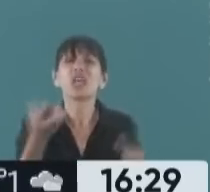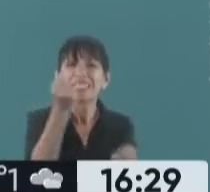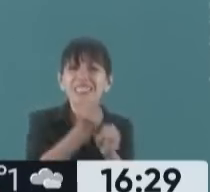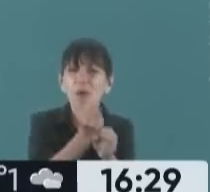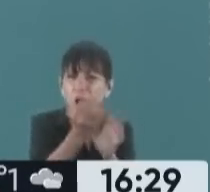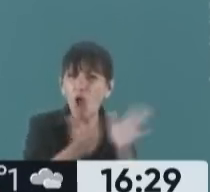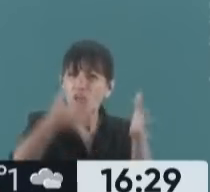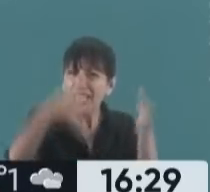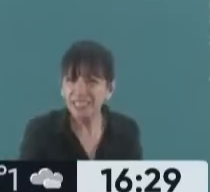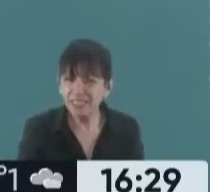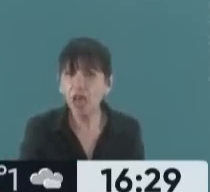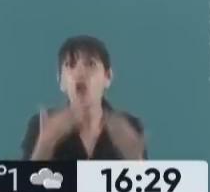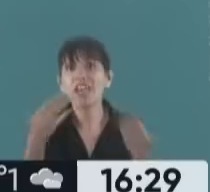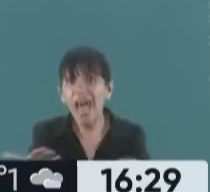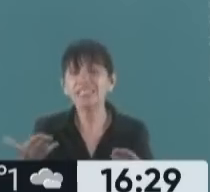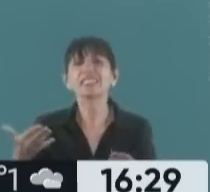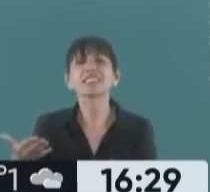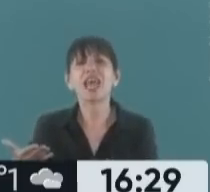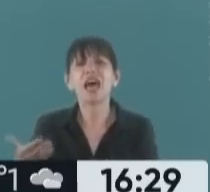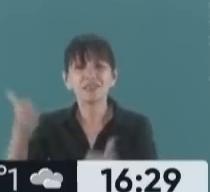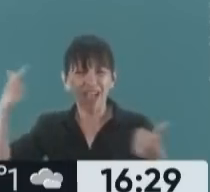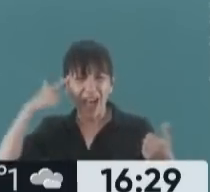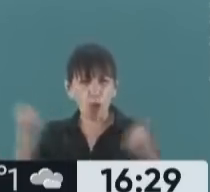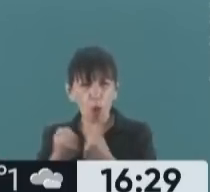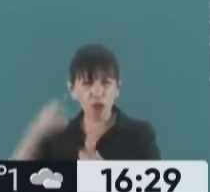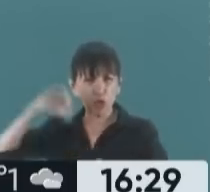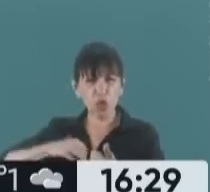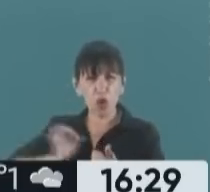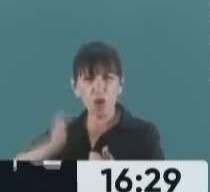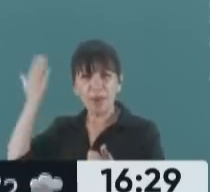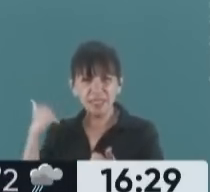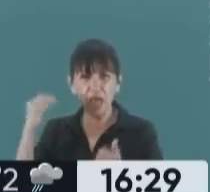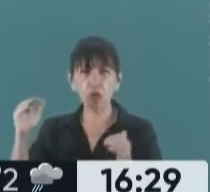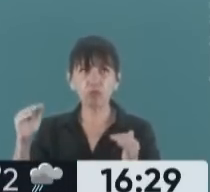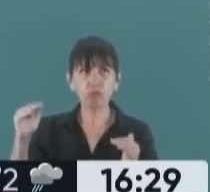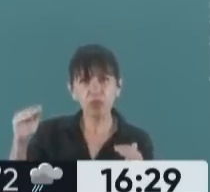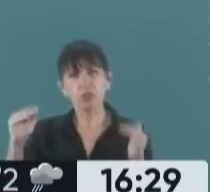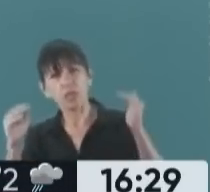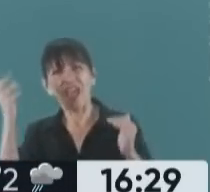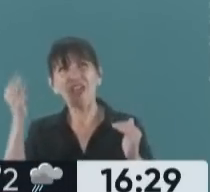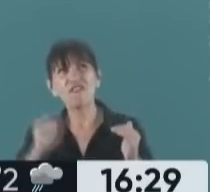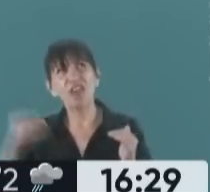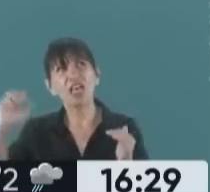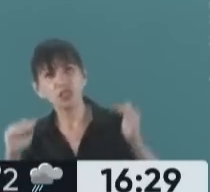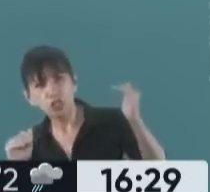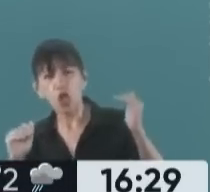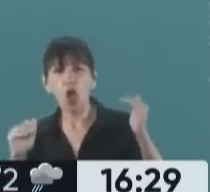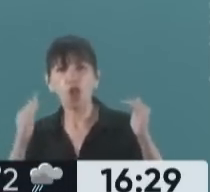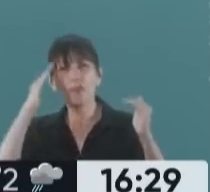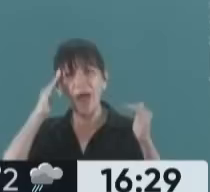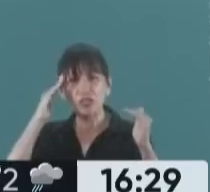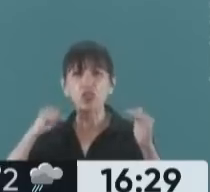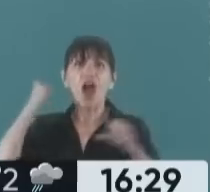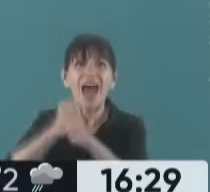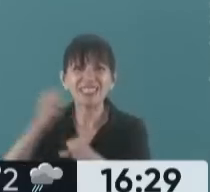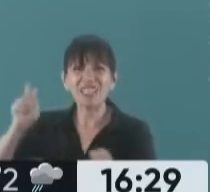han podido, por las paritarias del año pasado, estar un poco por encima de la inflación de marzo a marzo, y esa es sin duda una muy buena noticia. El empleo